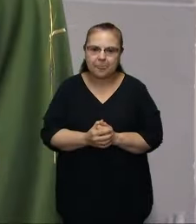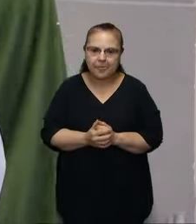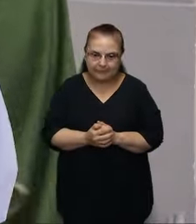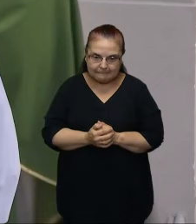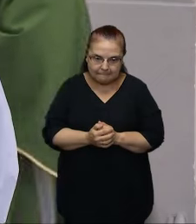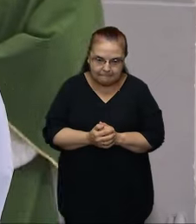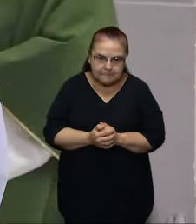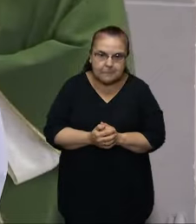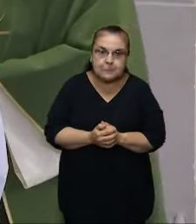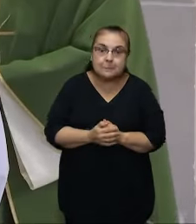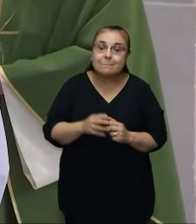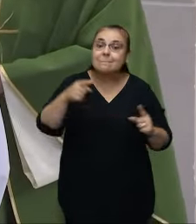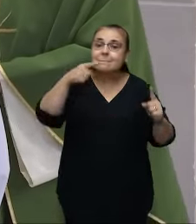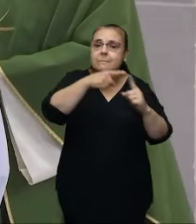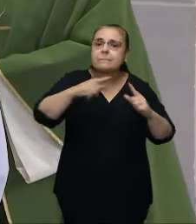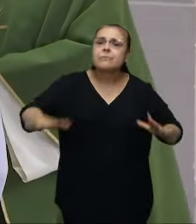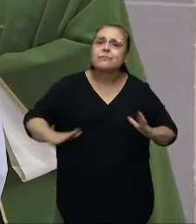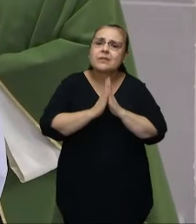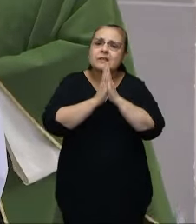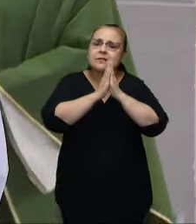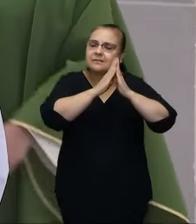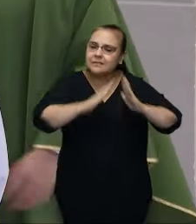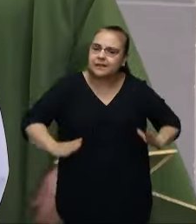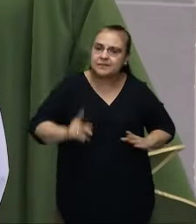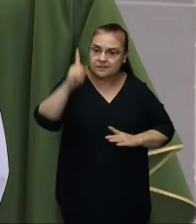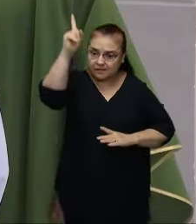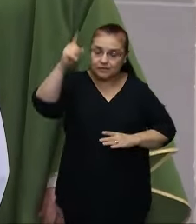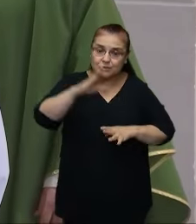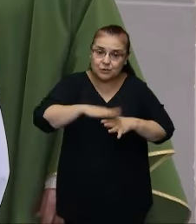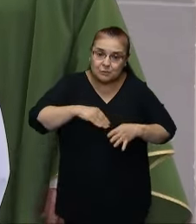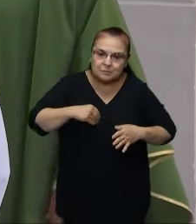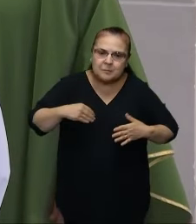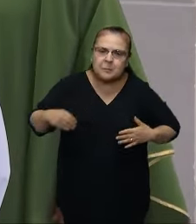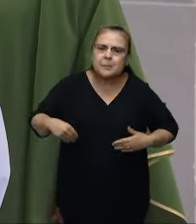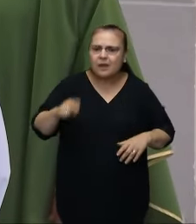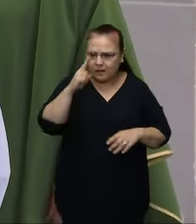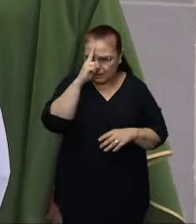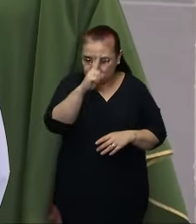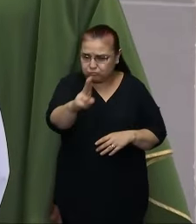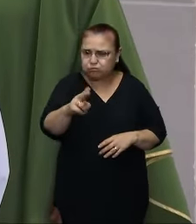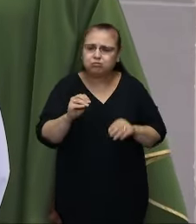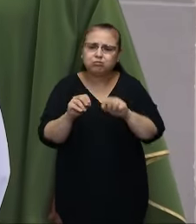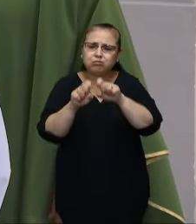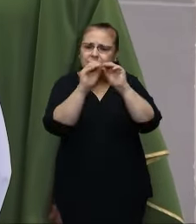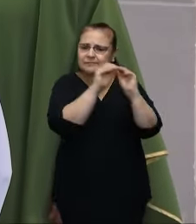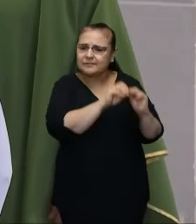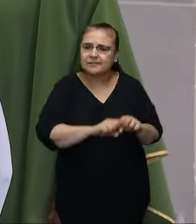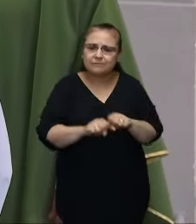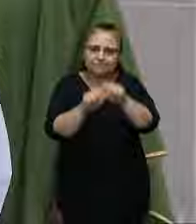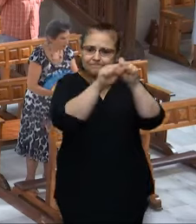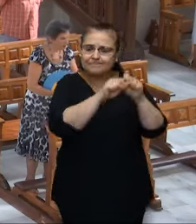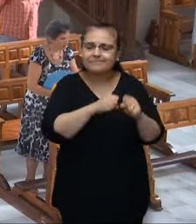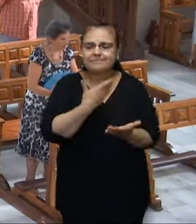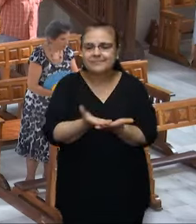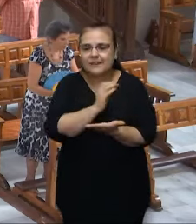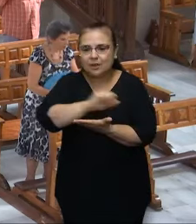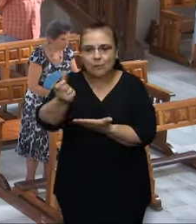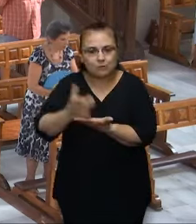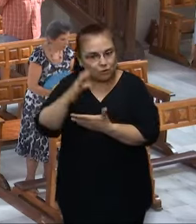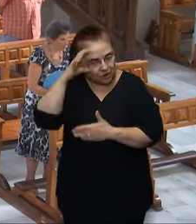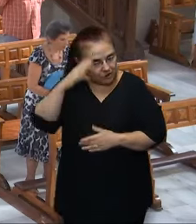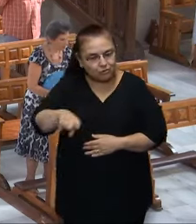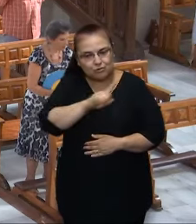verdad por la santa iglesia de Dios para que se digne custodiarla y defenderla roguemos al Señor te